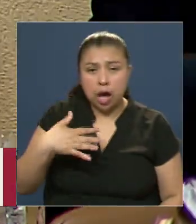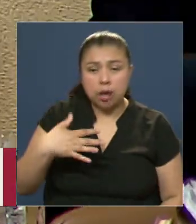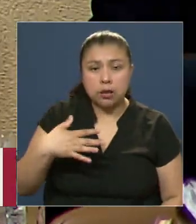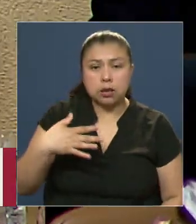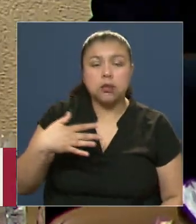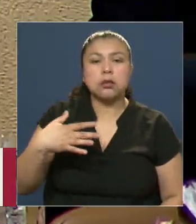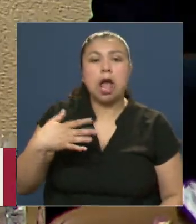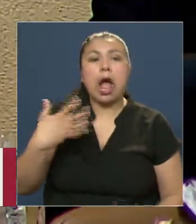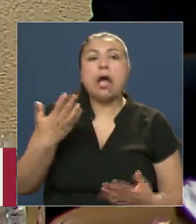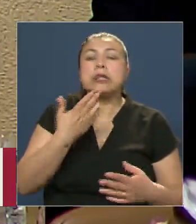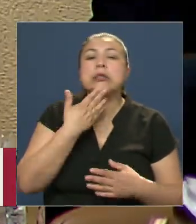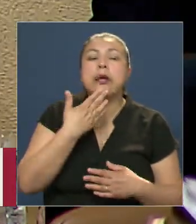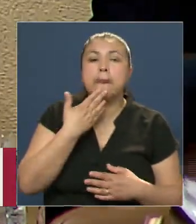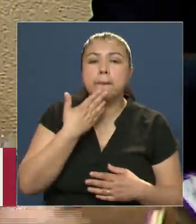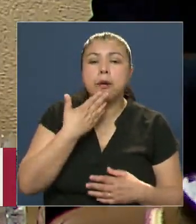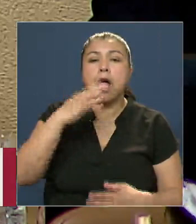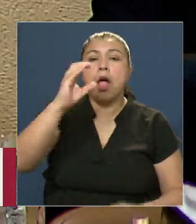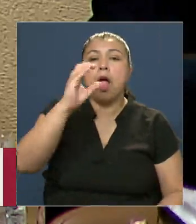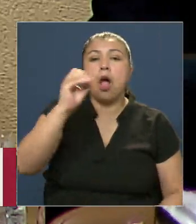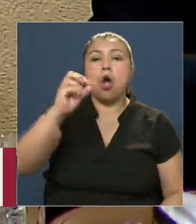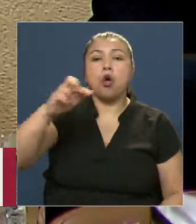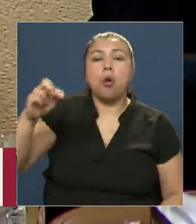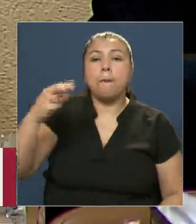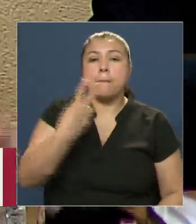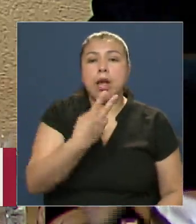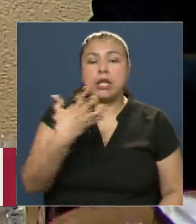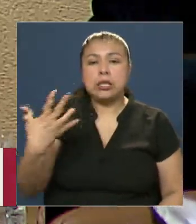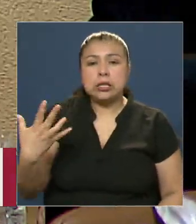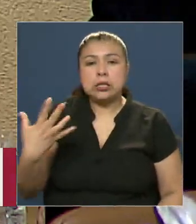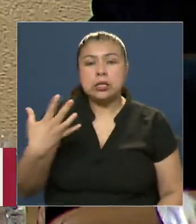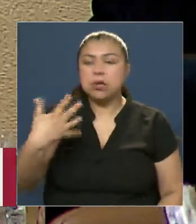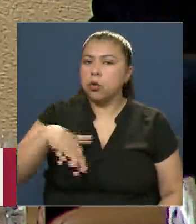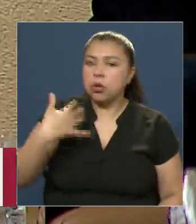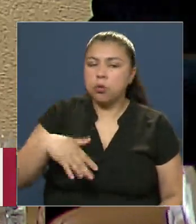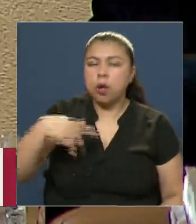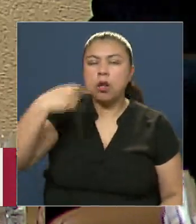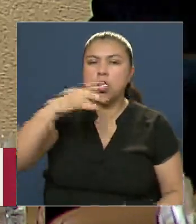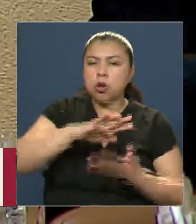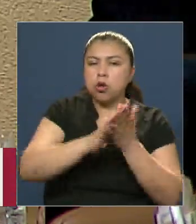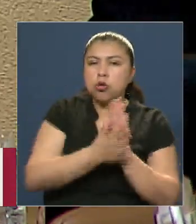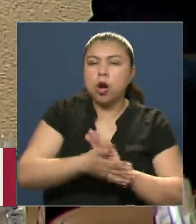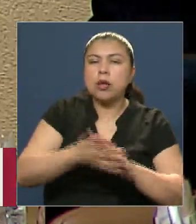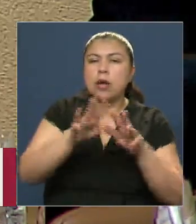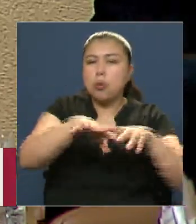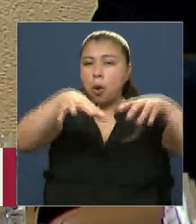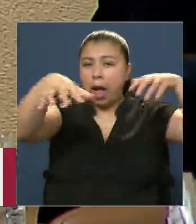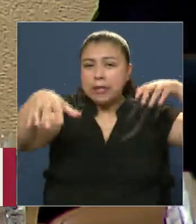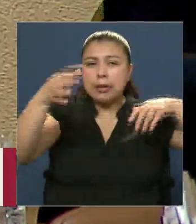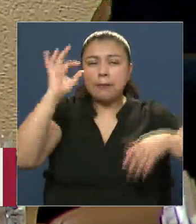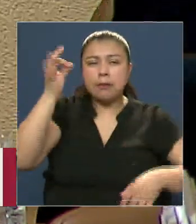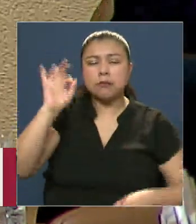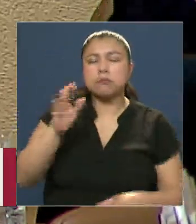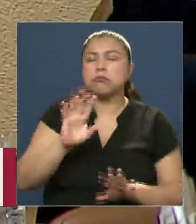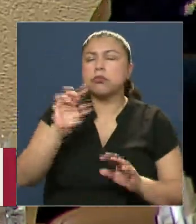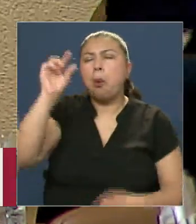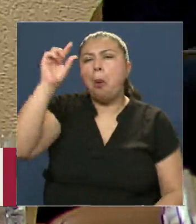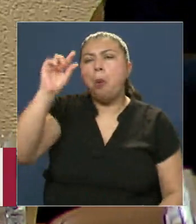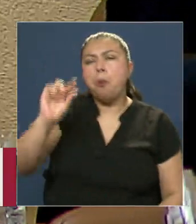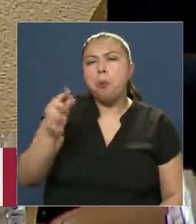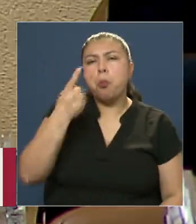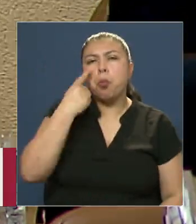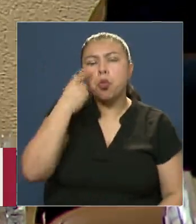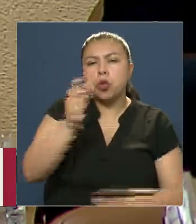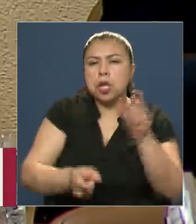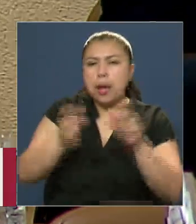importante, así como también la COP25. Pero este tipo de encuentros, que quizás son mucho más técnicos, son mucho menos conocidos por la